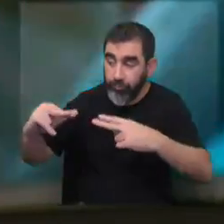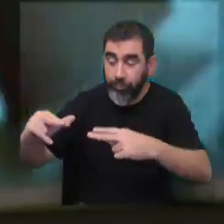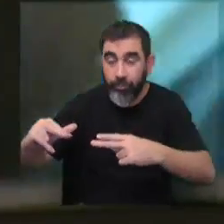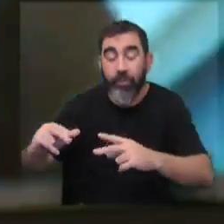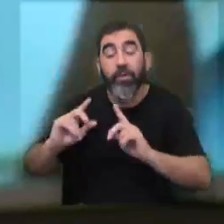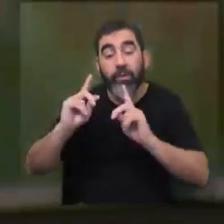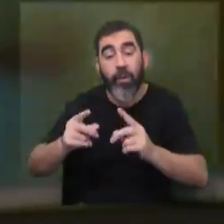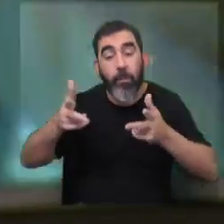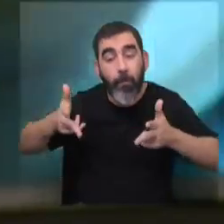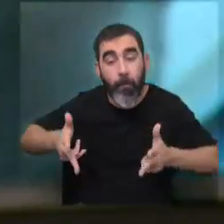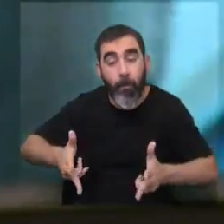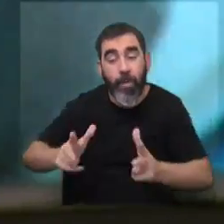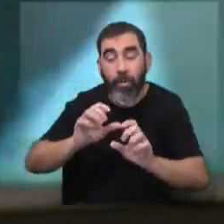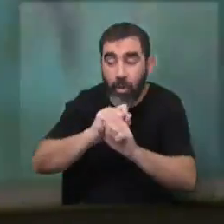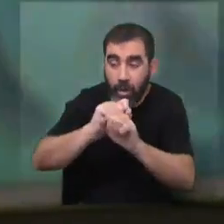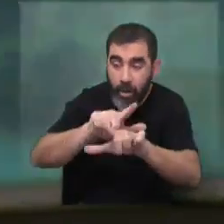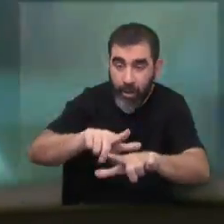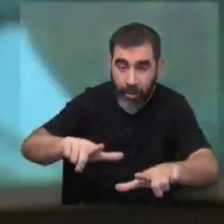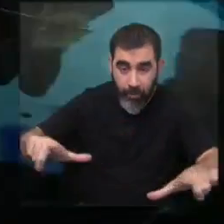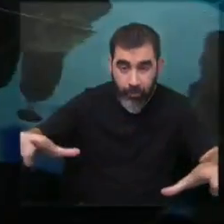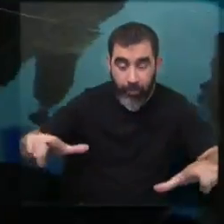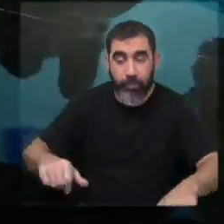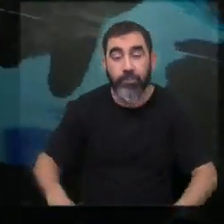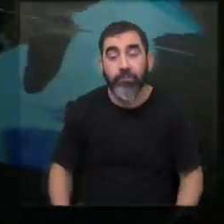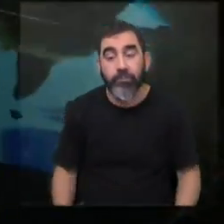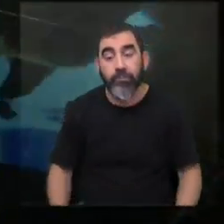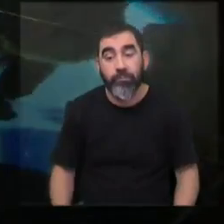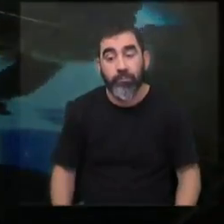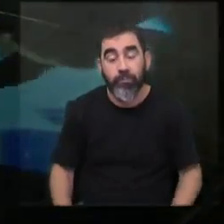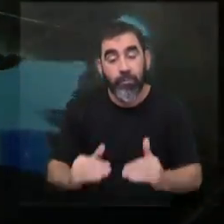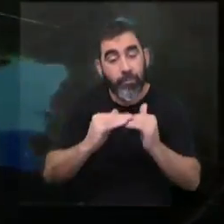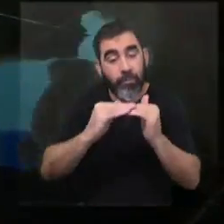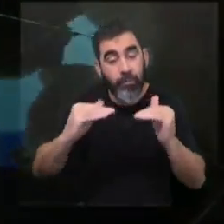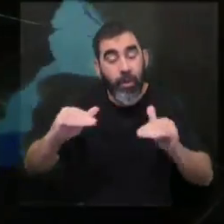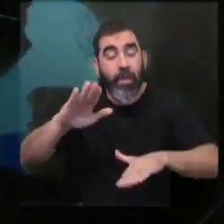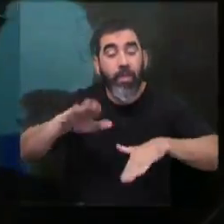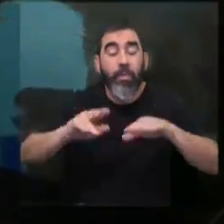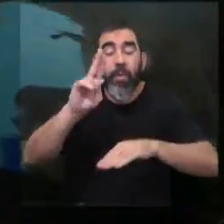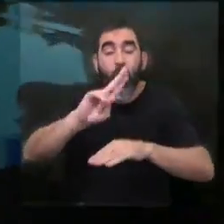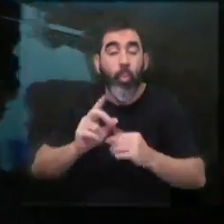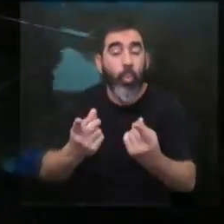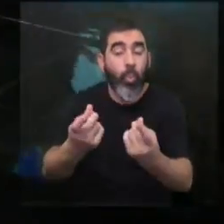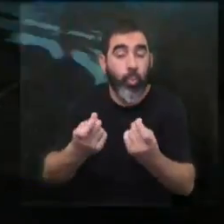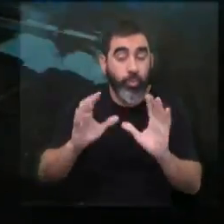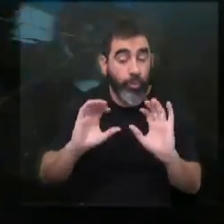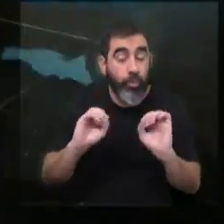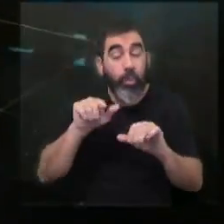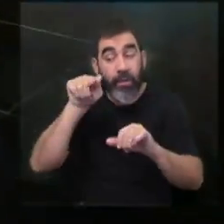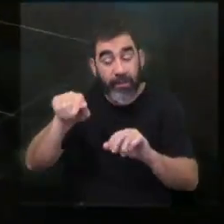las metodologías de purificación y estandarización según el uso que se quiera dar, porque la apitoxina